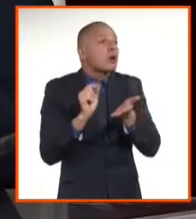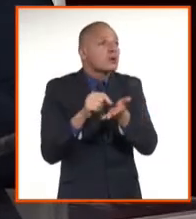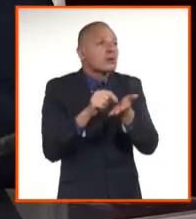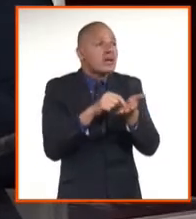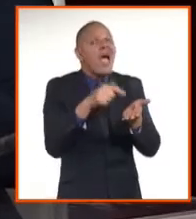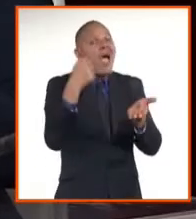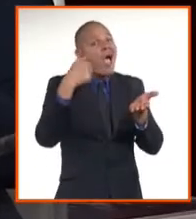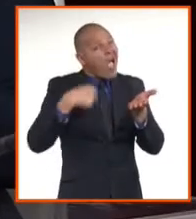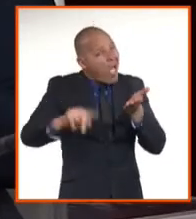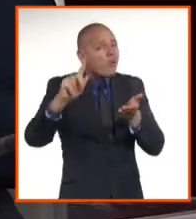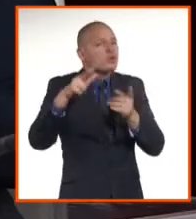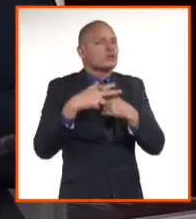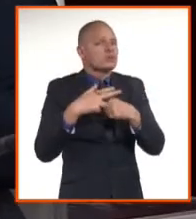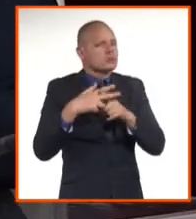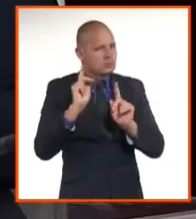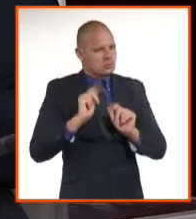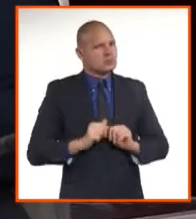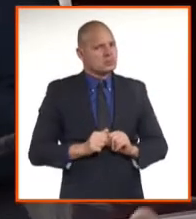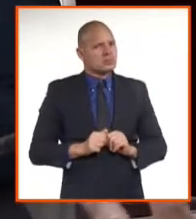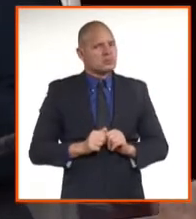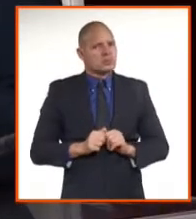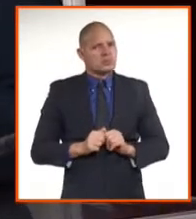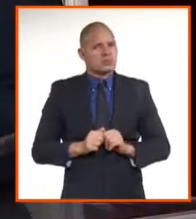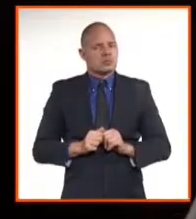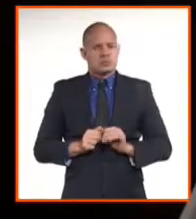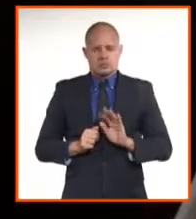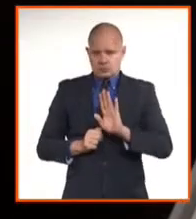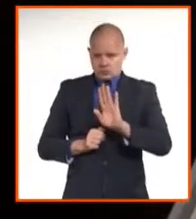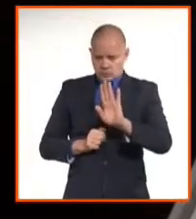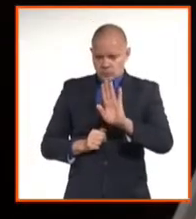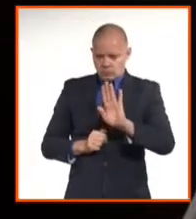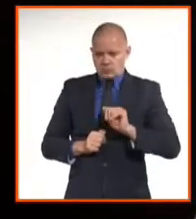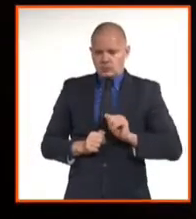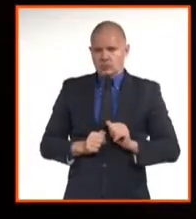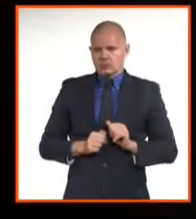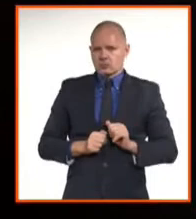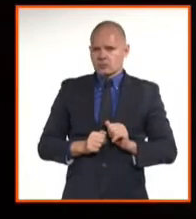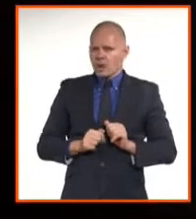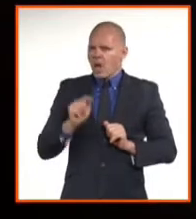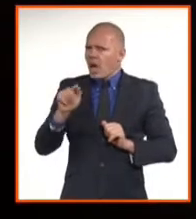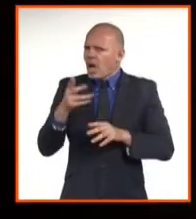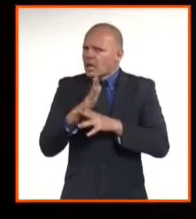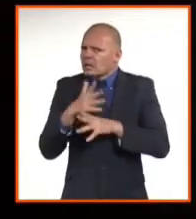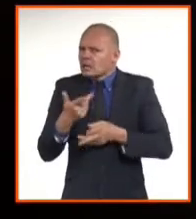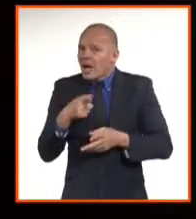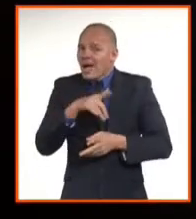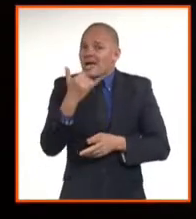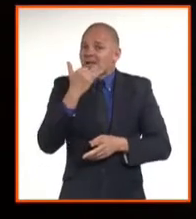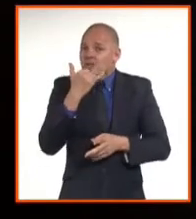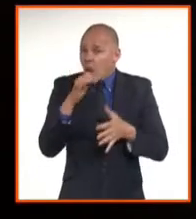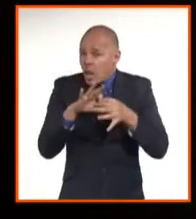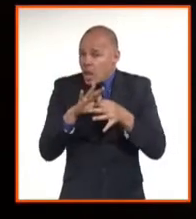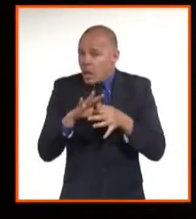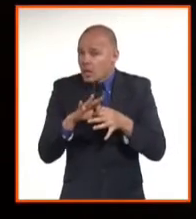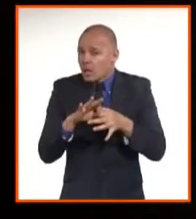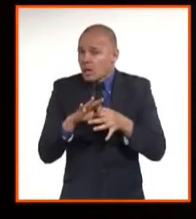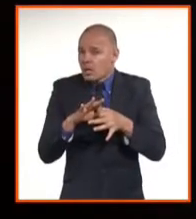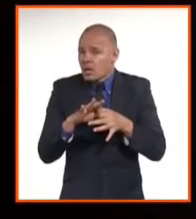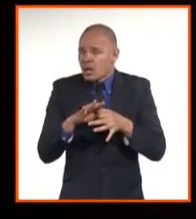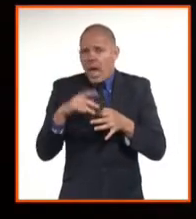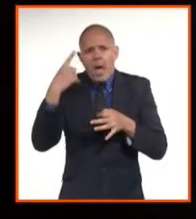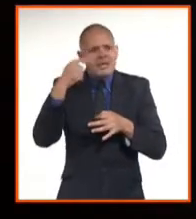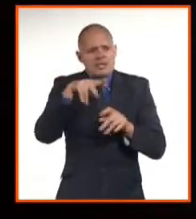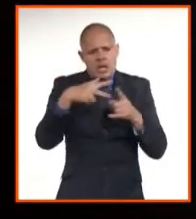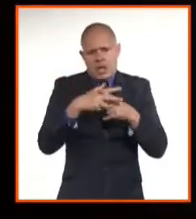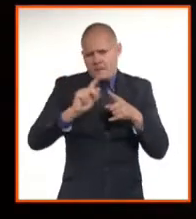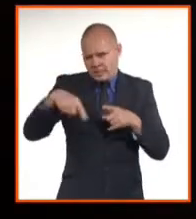poderla poner en servicio. Estamos hablando entonces, ingeniero, de un daño considerable a esa unidad, es decir, eso no se va a solucionar